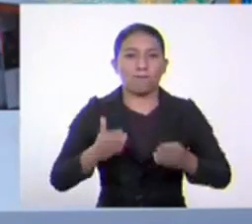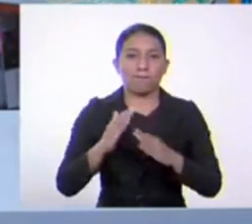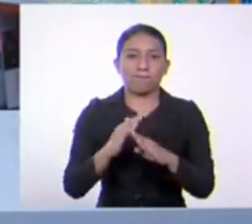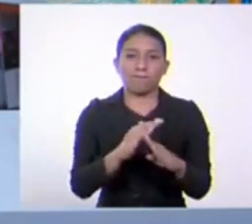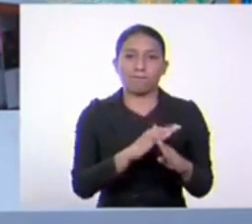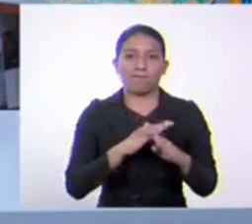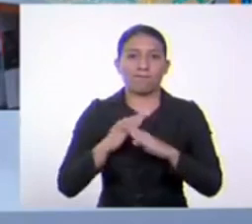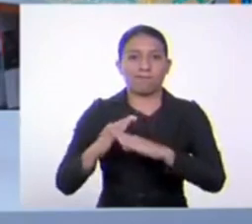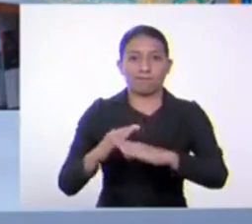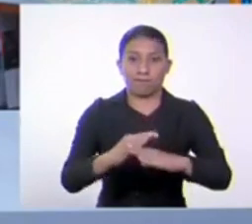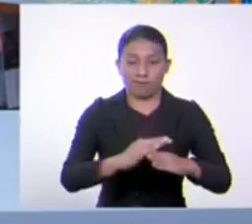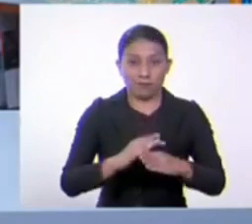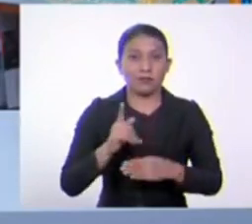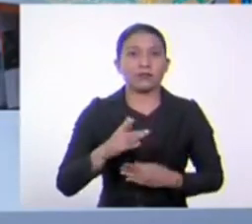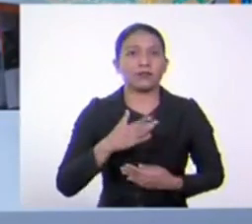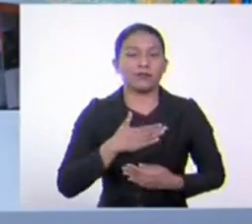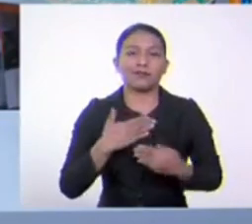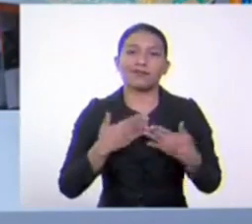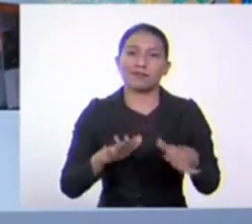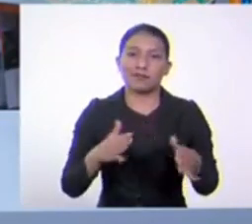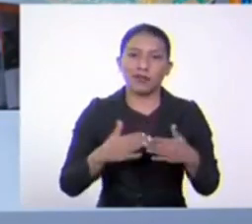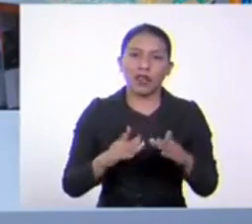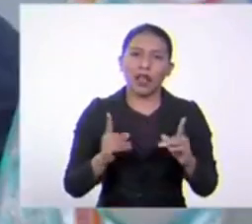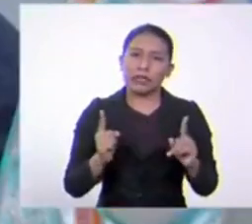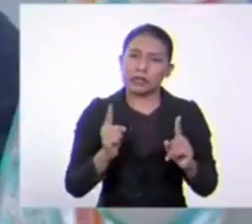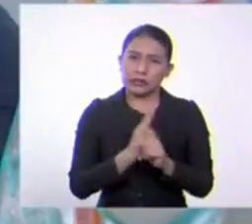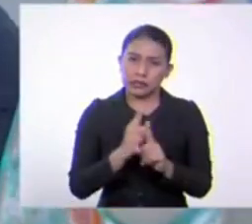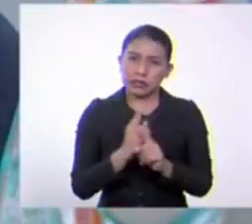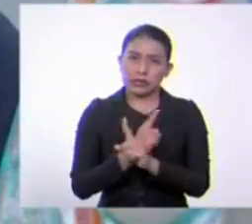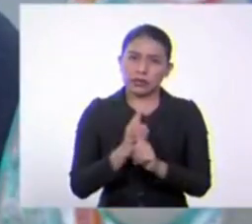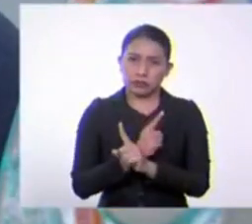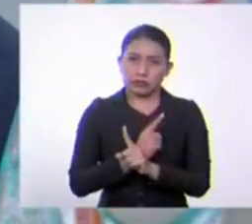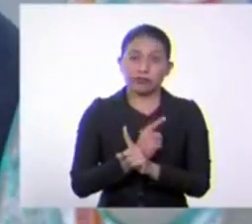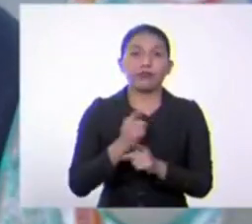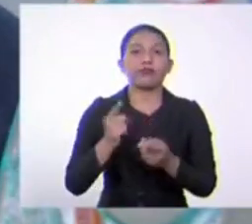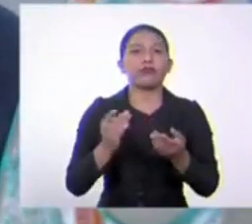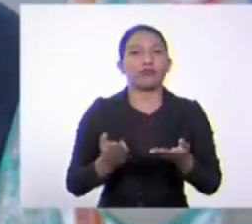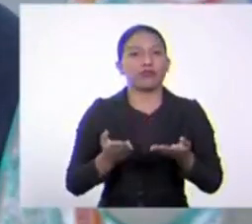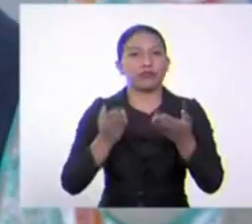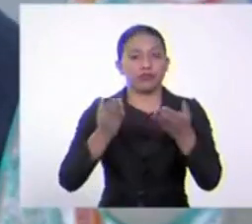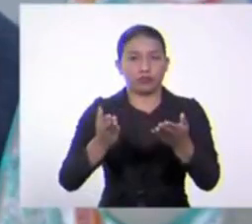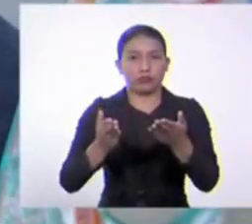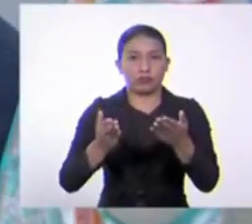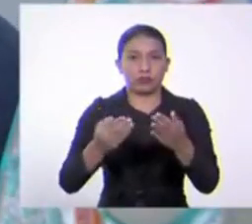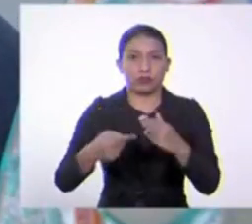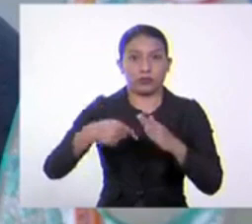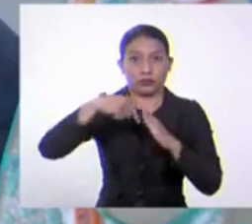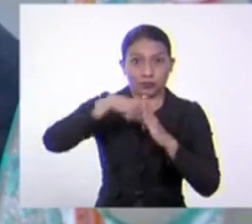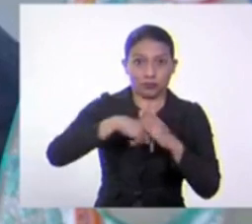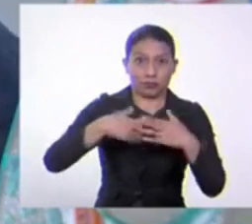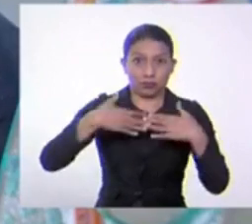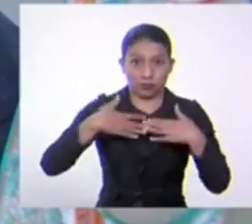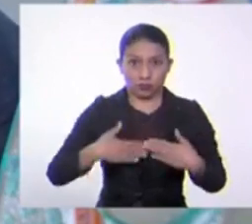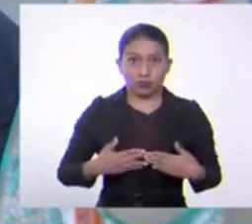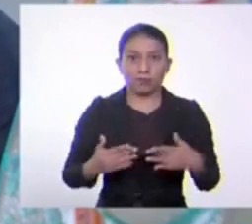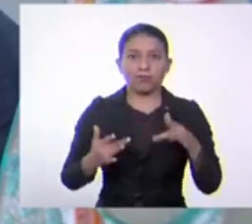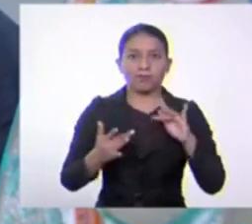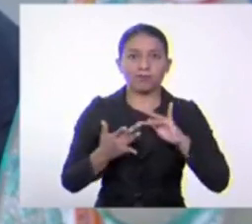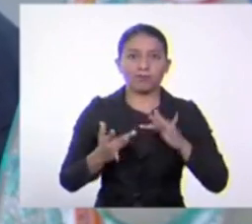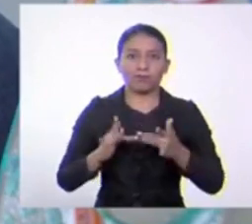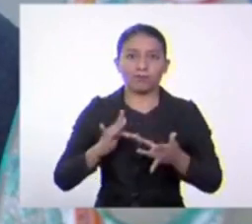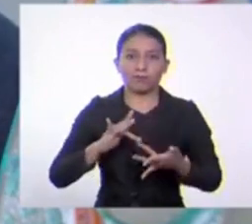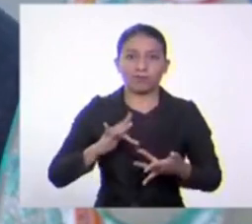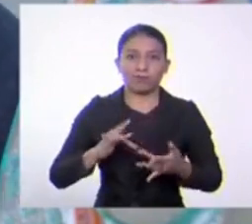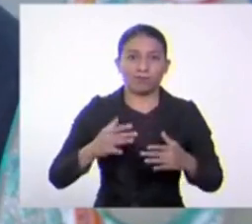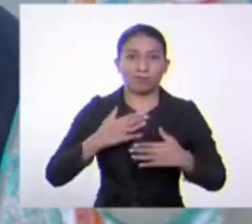también tiene diversas clases de modificaciones y le provee a los órganos una conectividad y aparte